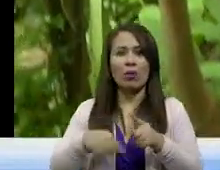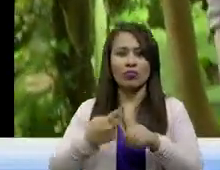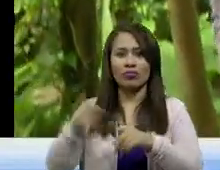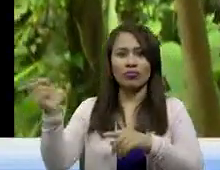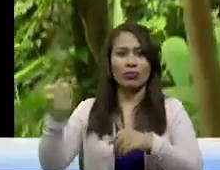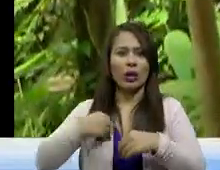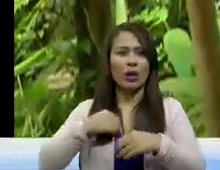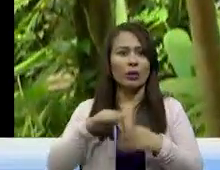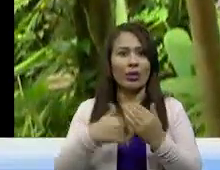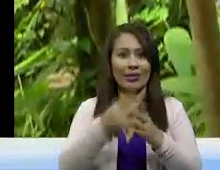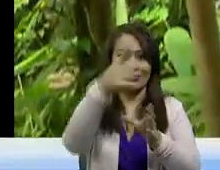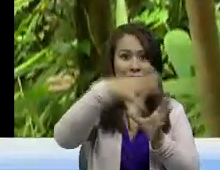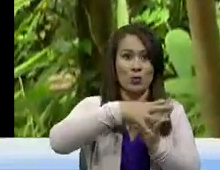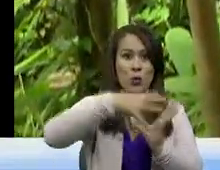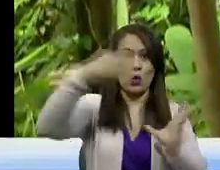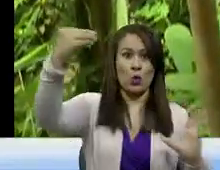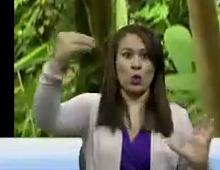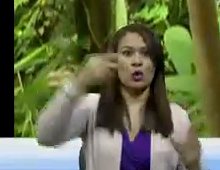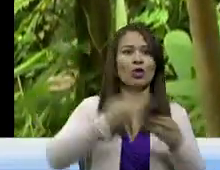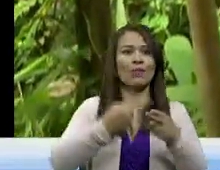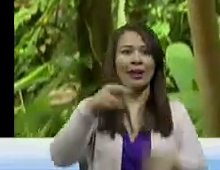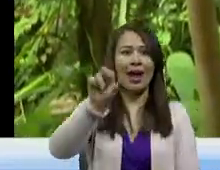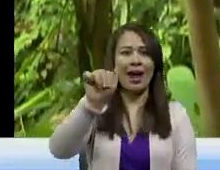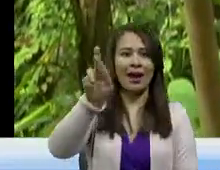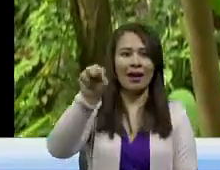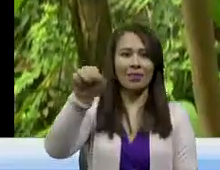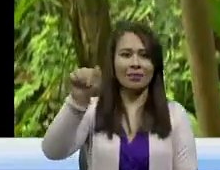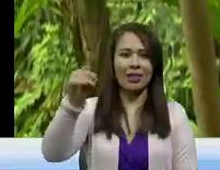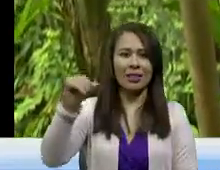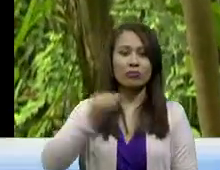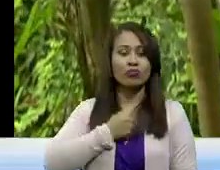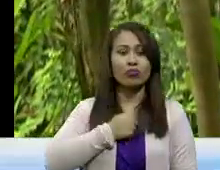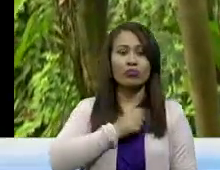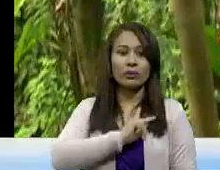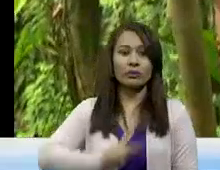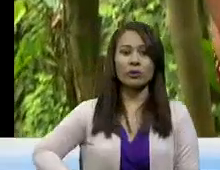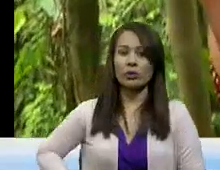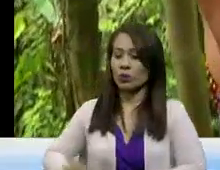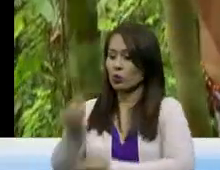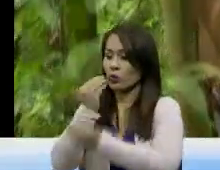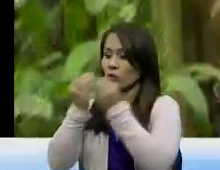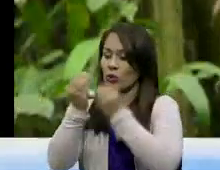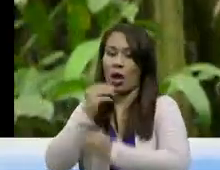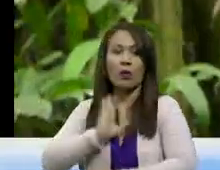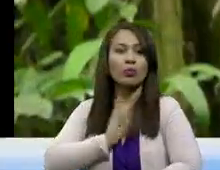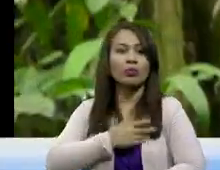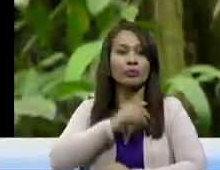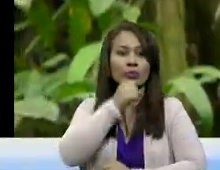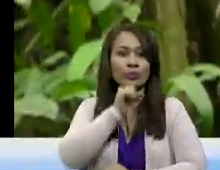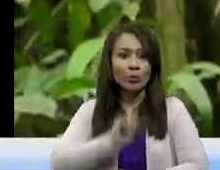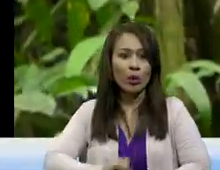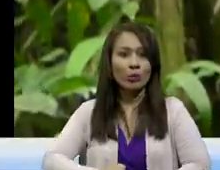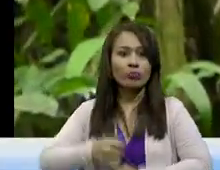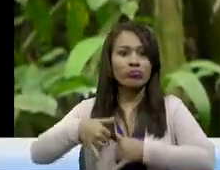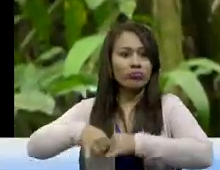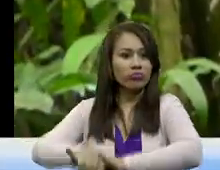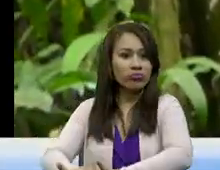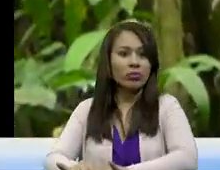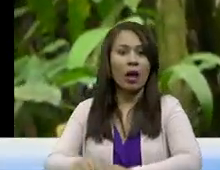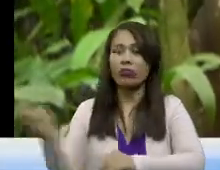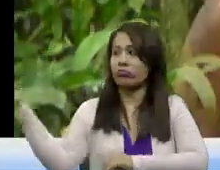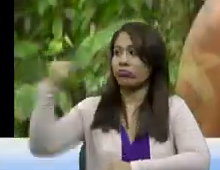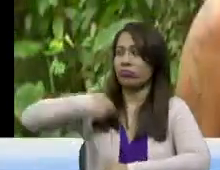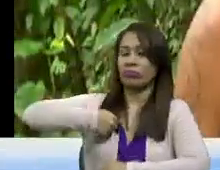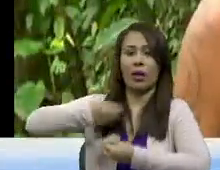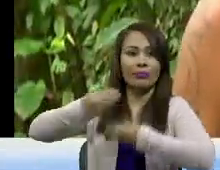entonces solo como para comestible personal, consumo personal, de eso vivían nuestros abuelos, y nosotros todavía lo mantenemos, y seguimos